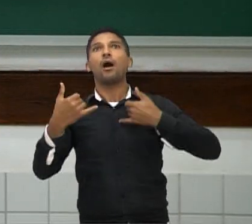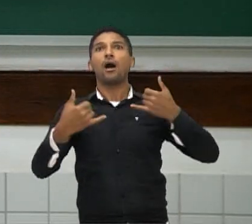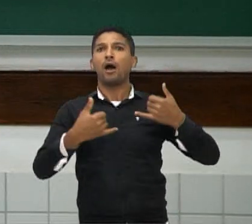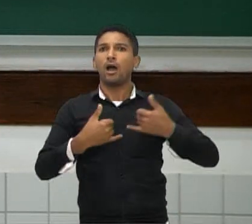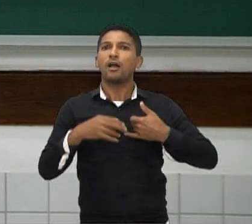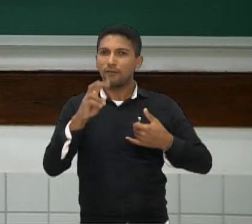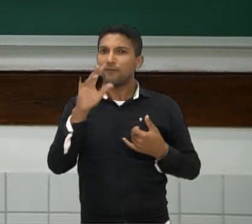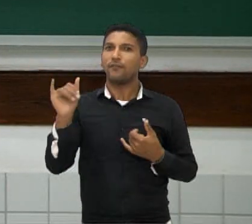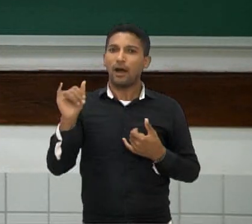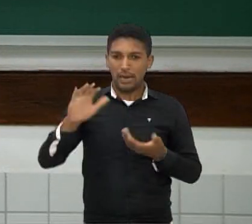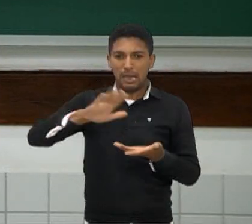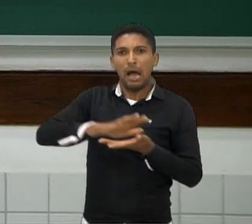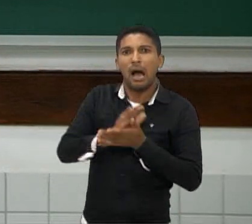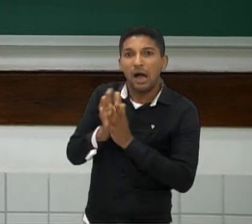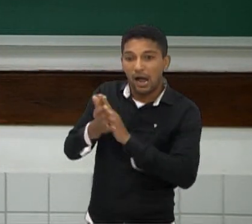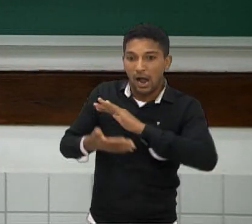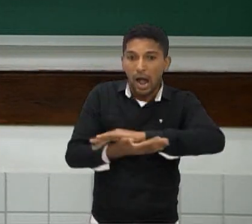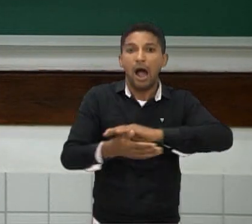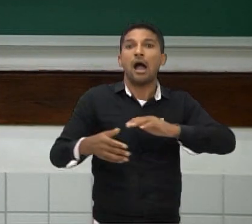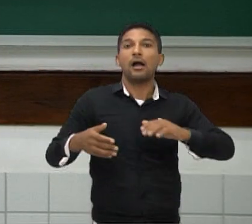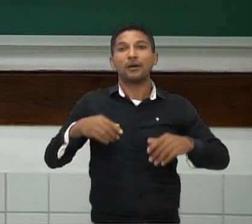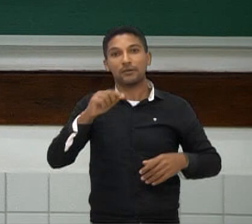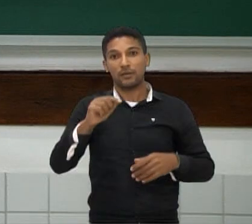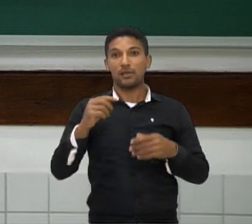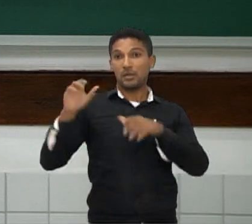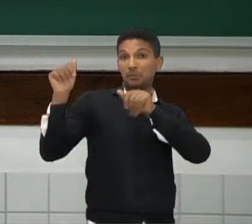acordo? Certo? Vamos à atividade?